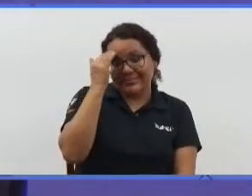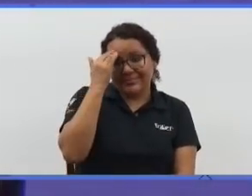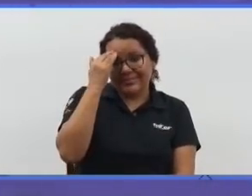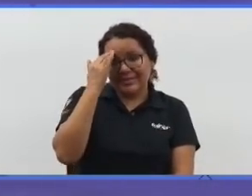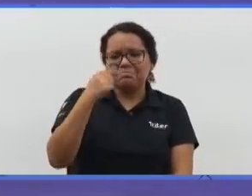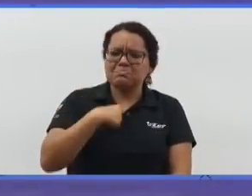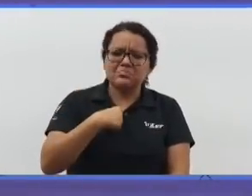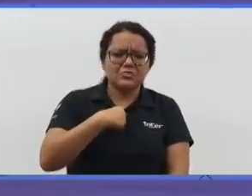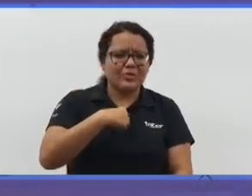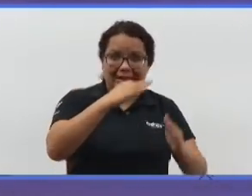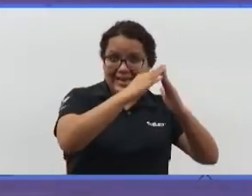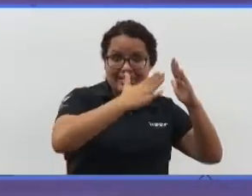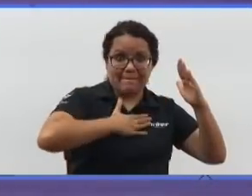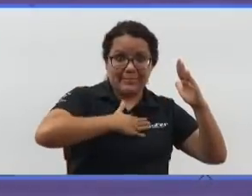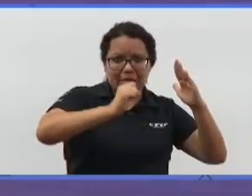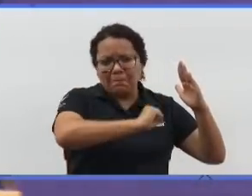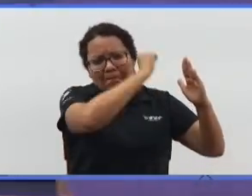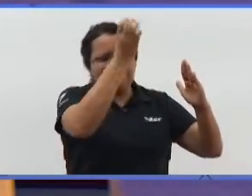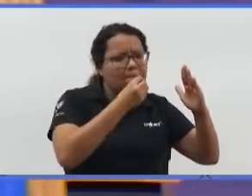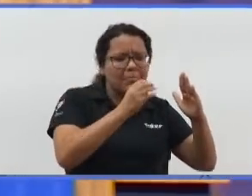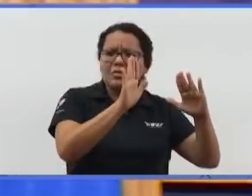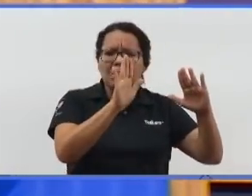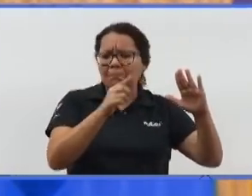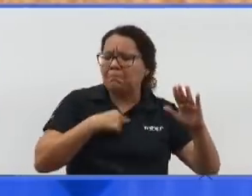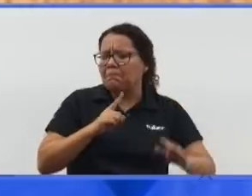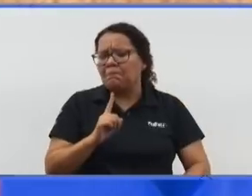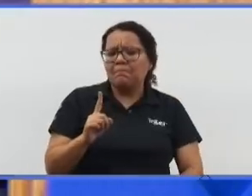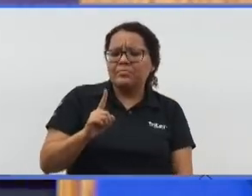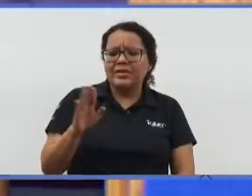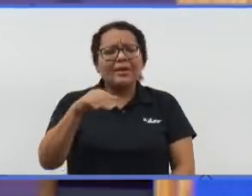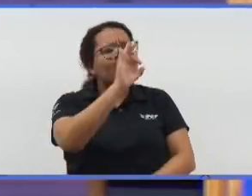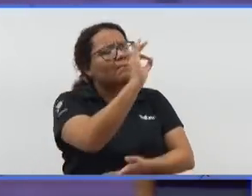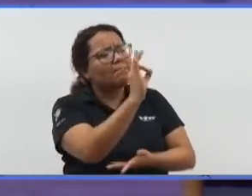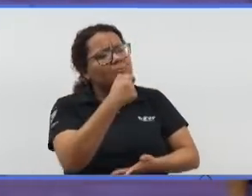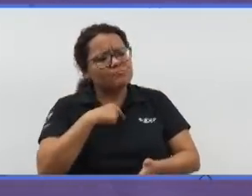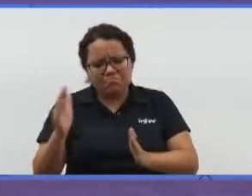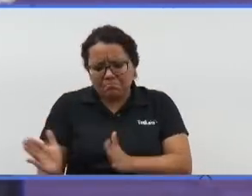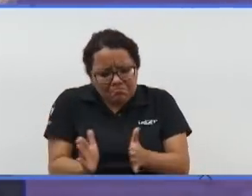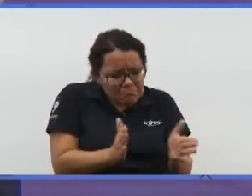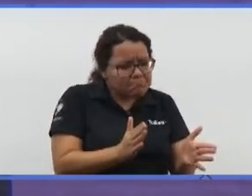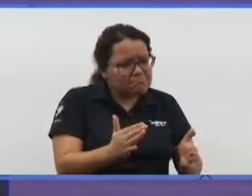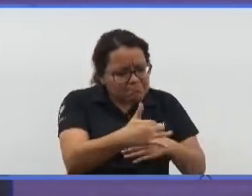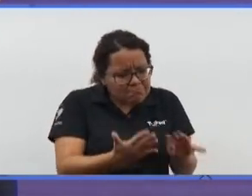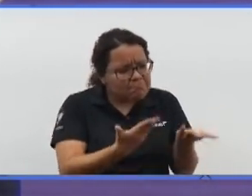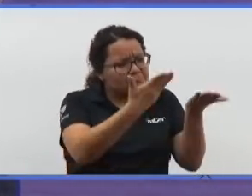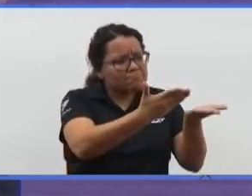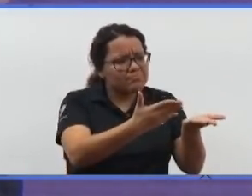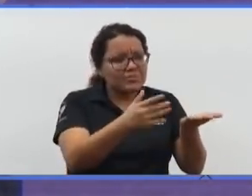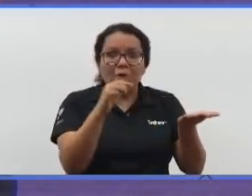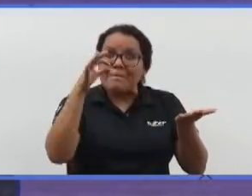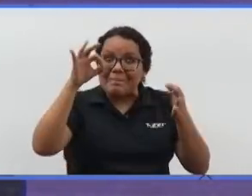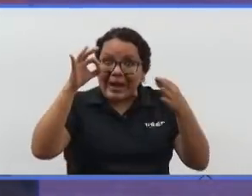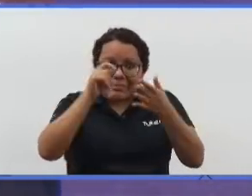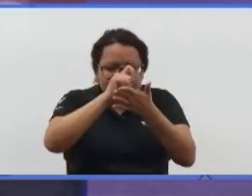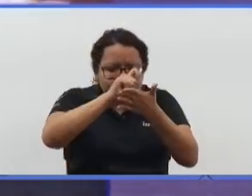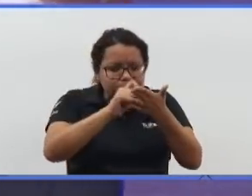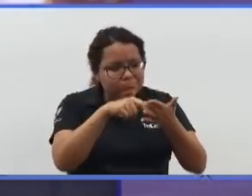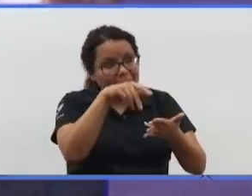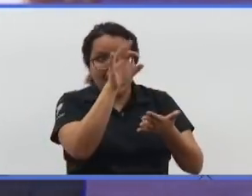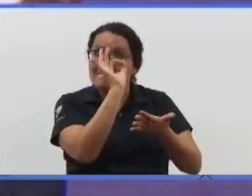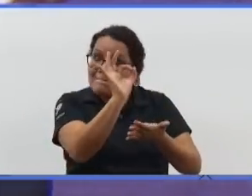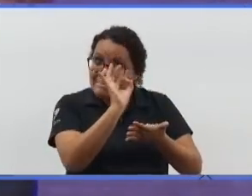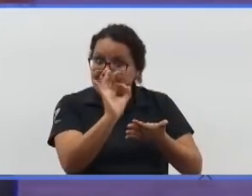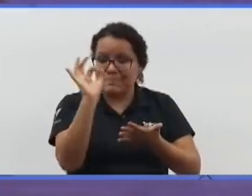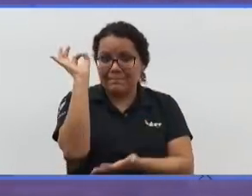casa me mandaba sin desayunar la criatura vino de un pastor le prepare esto y aparte que me lo preparo me le puso un papelito me lindo que ese pastor